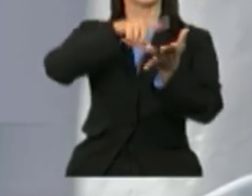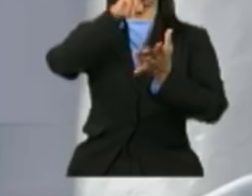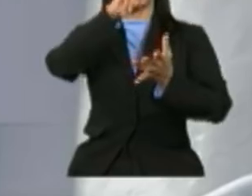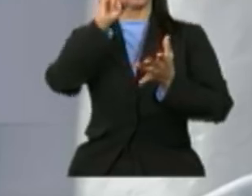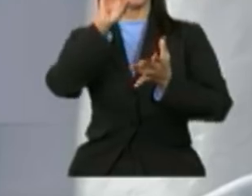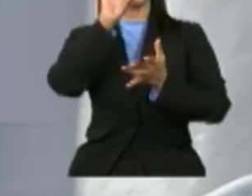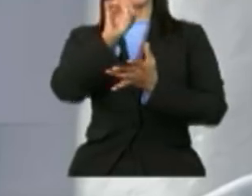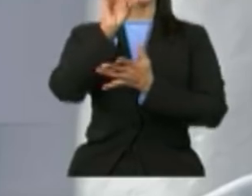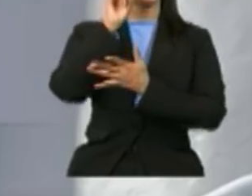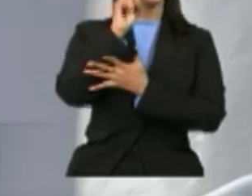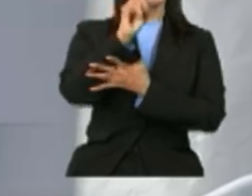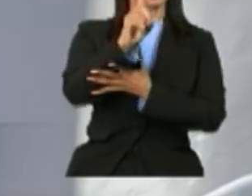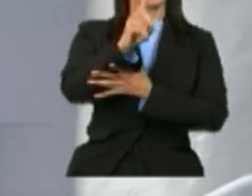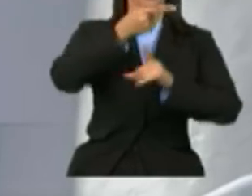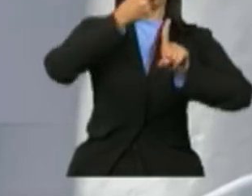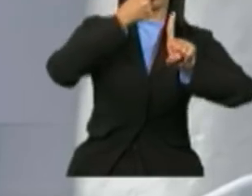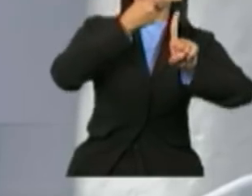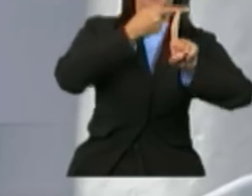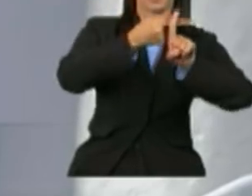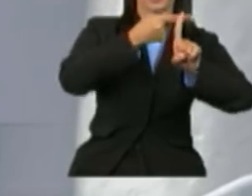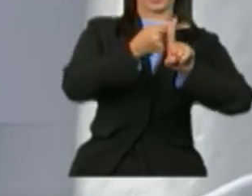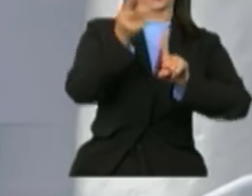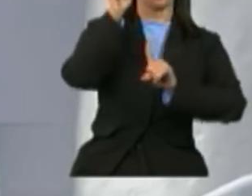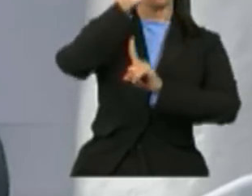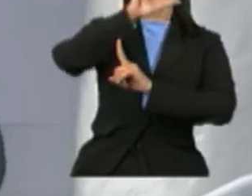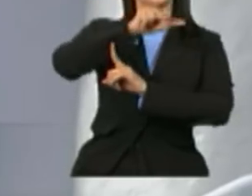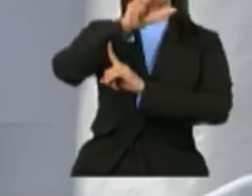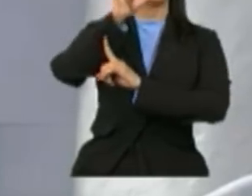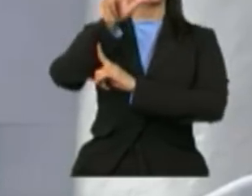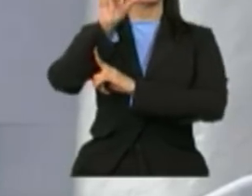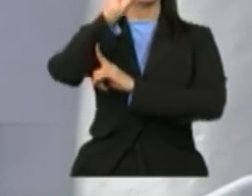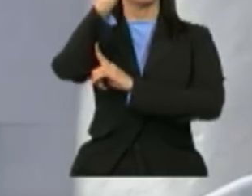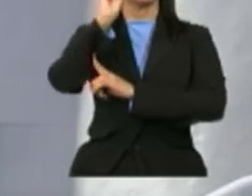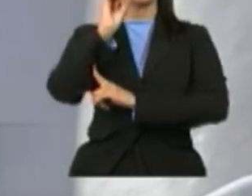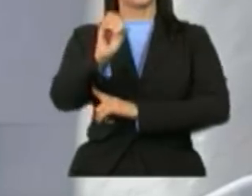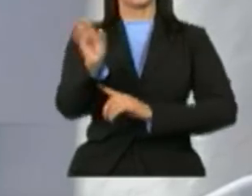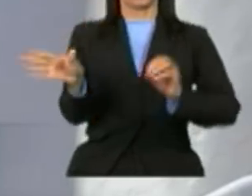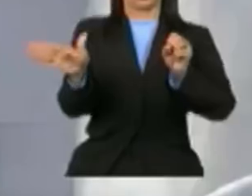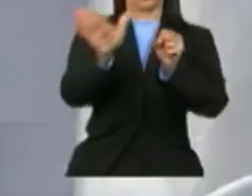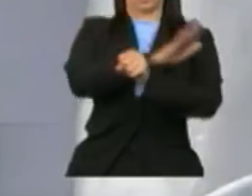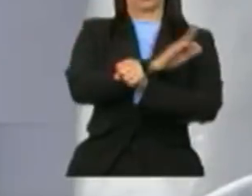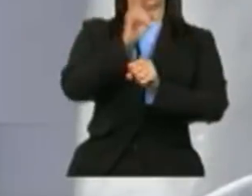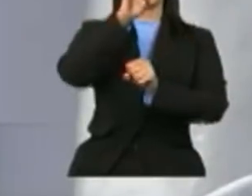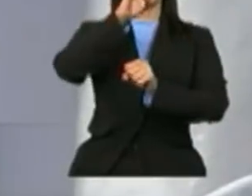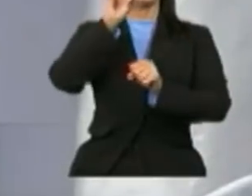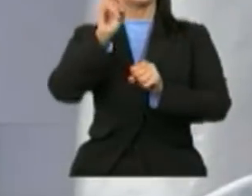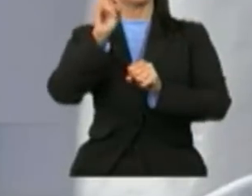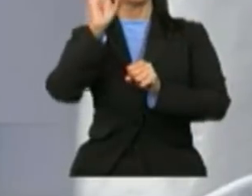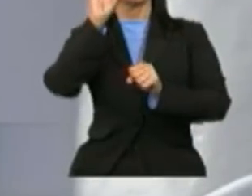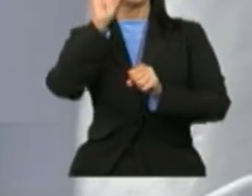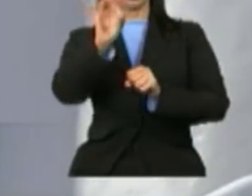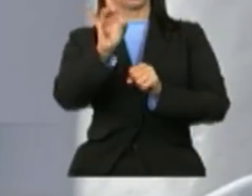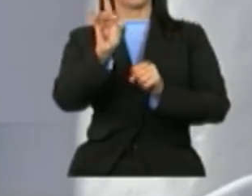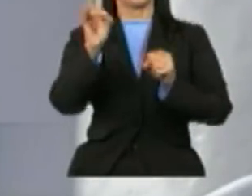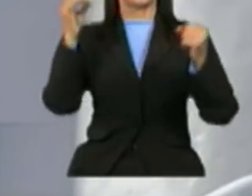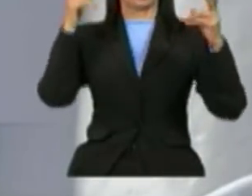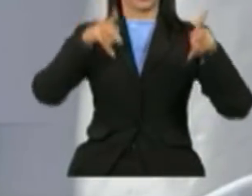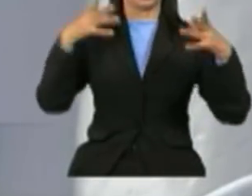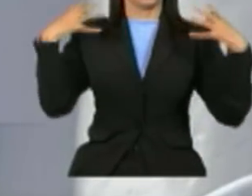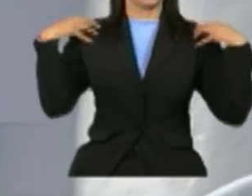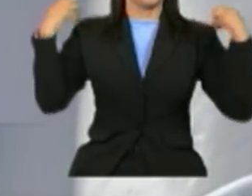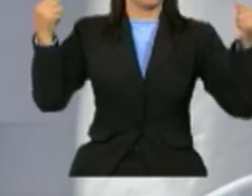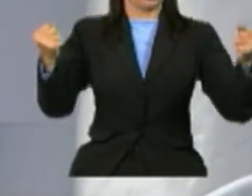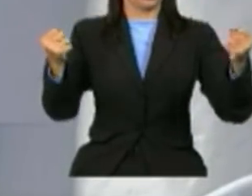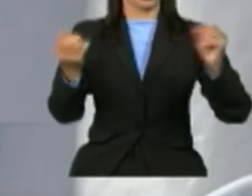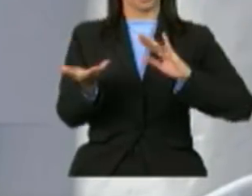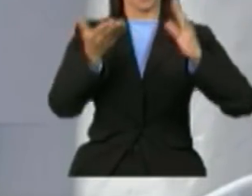1.281, con una positividad de 23%, un total de 208 recuperados,